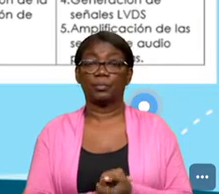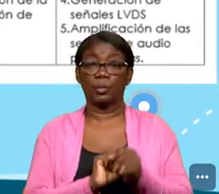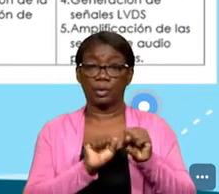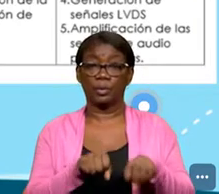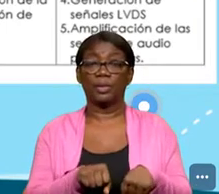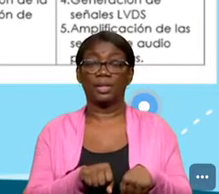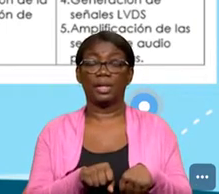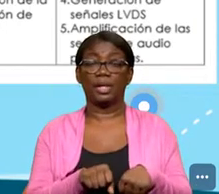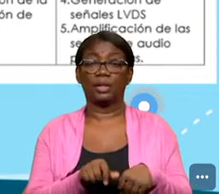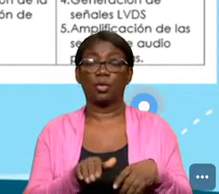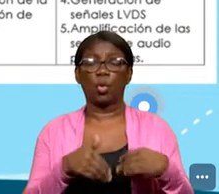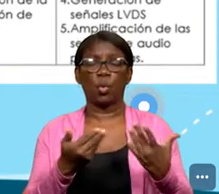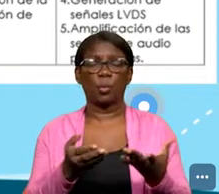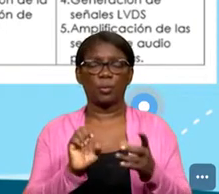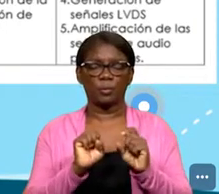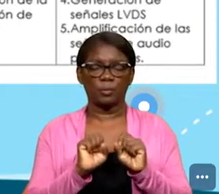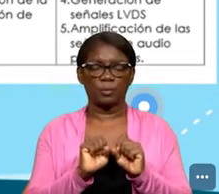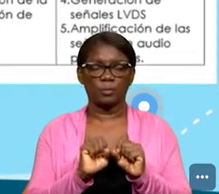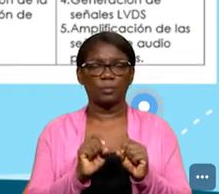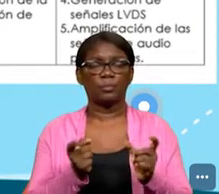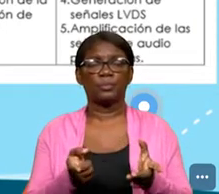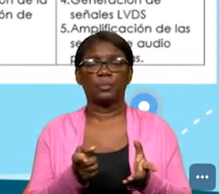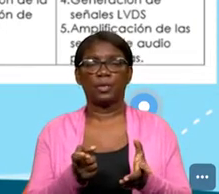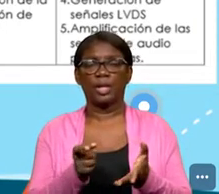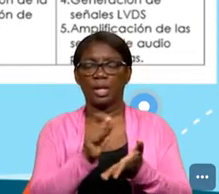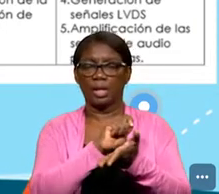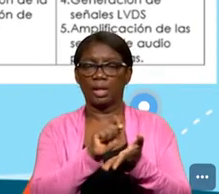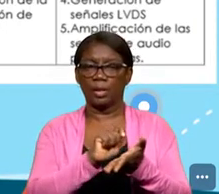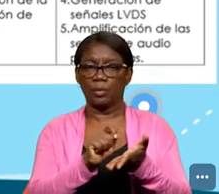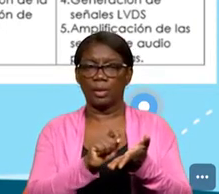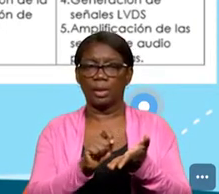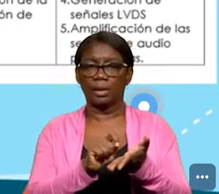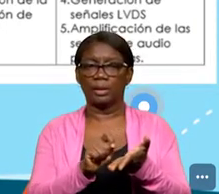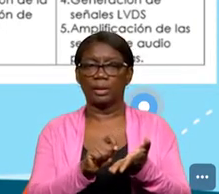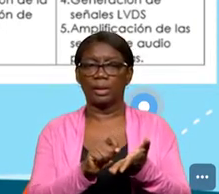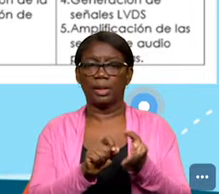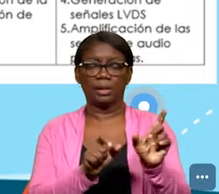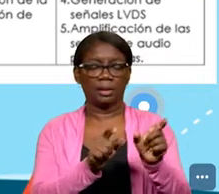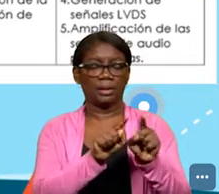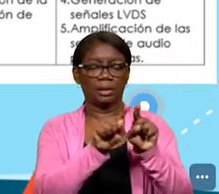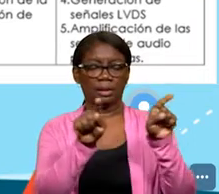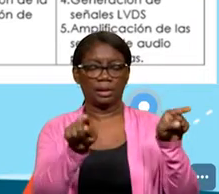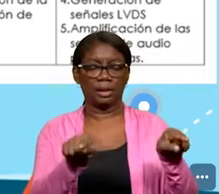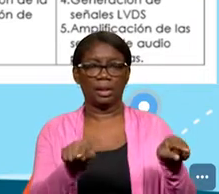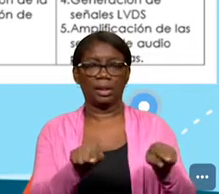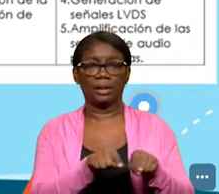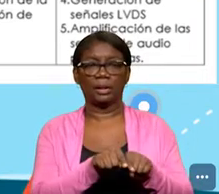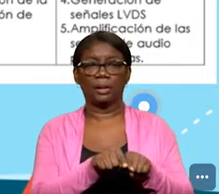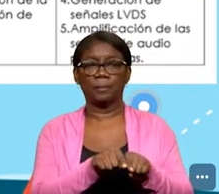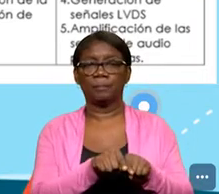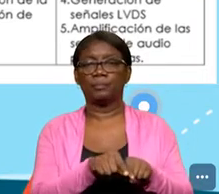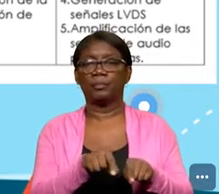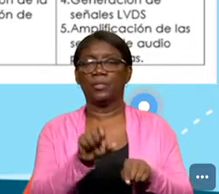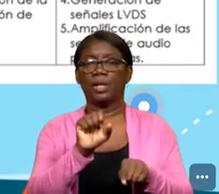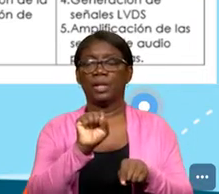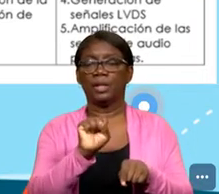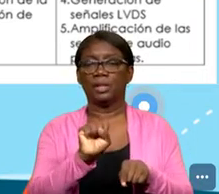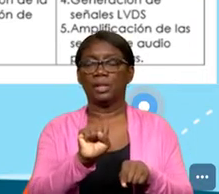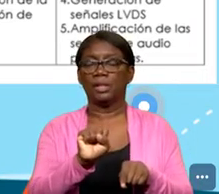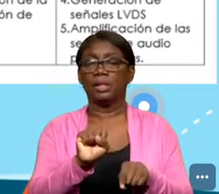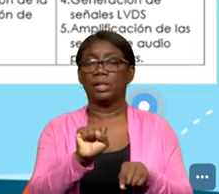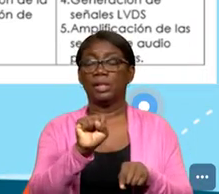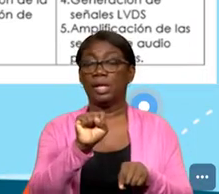de cómo descubrir o describir el funcionamiento de las tarjetas GIGSUS y ZSUS e